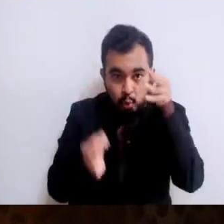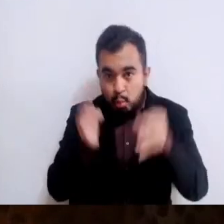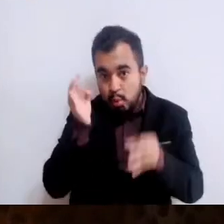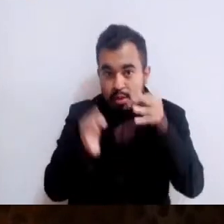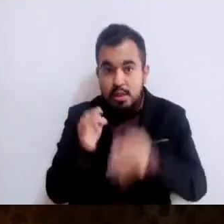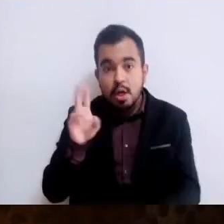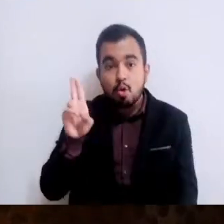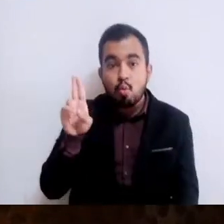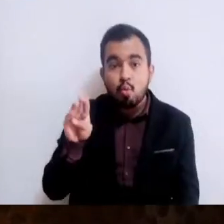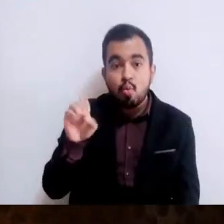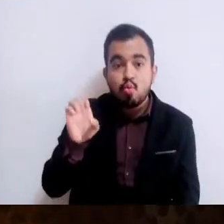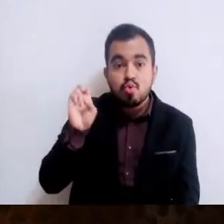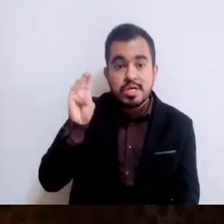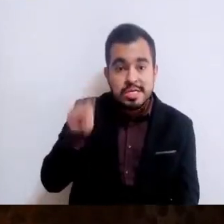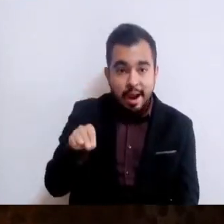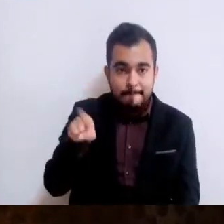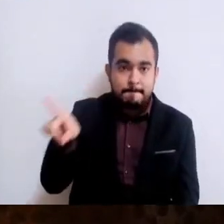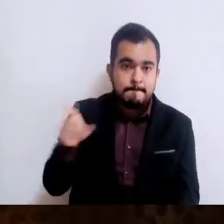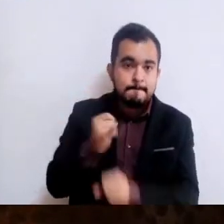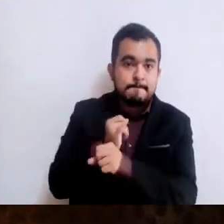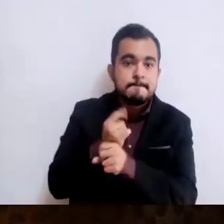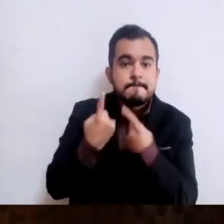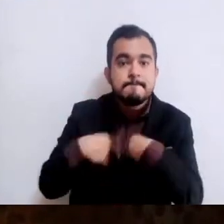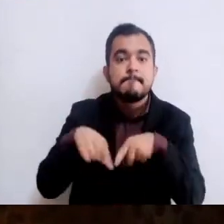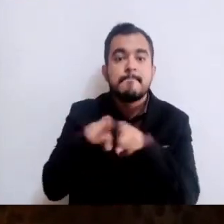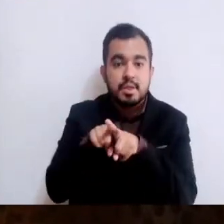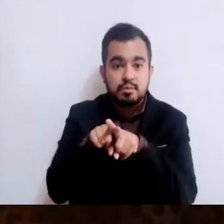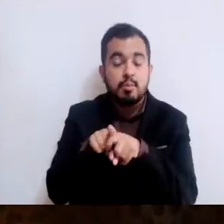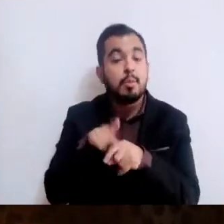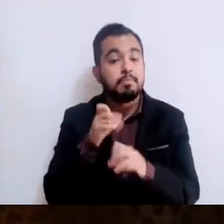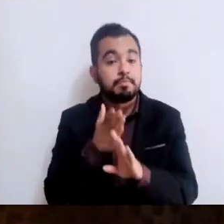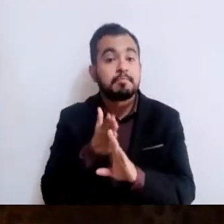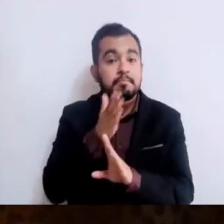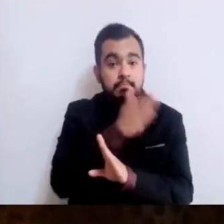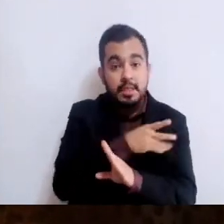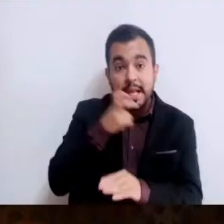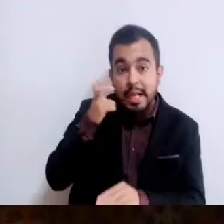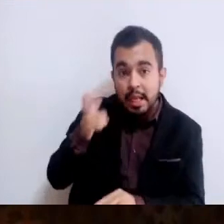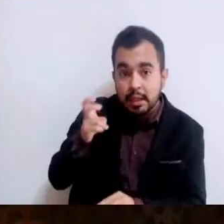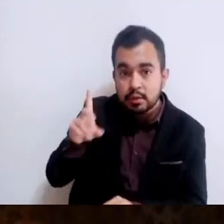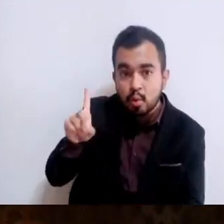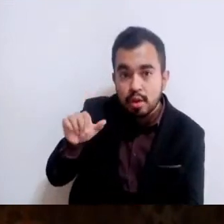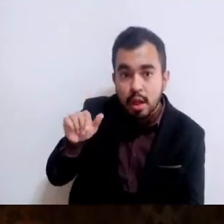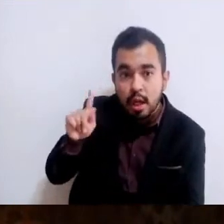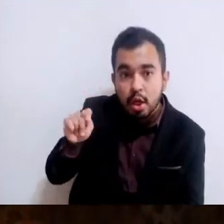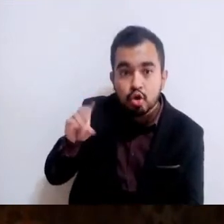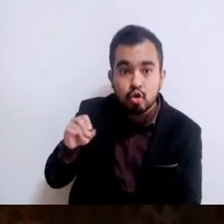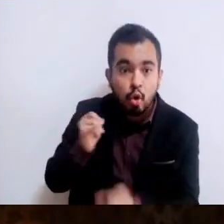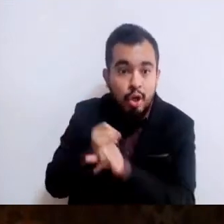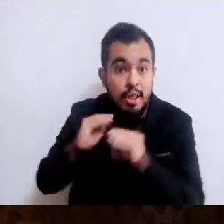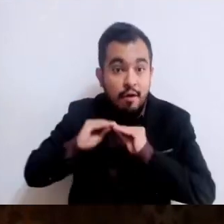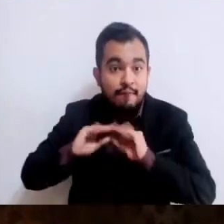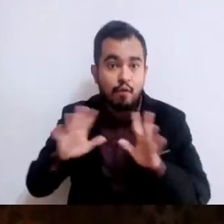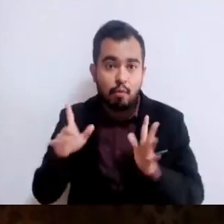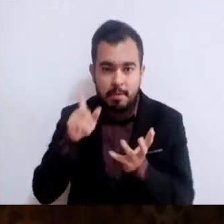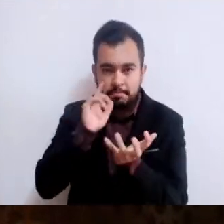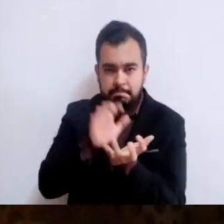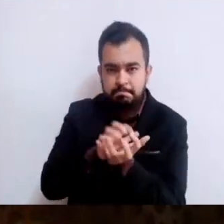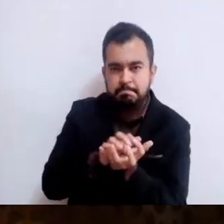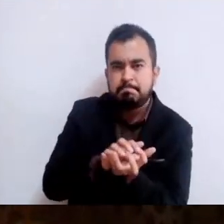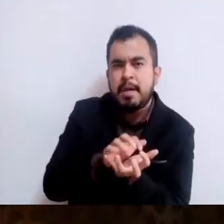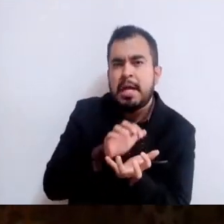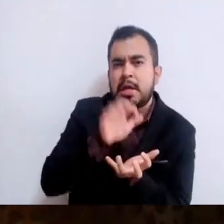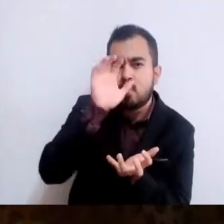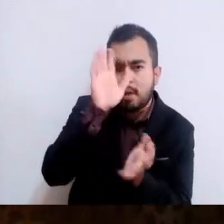UNAM. Como mencionamos anteriormente a estos datos, la gran mayoría de los convenios para la